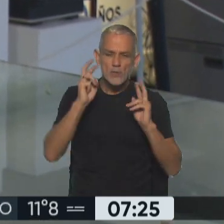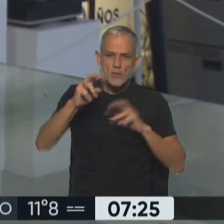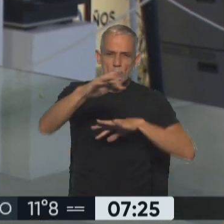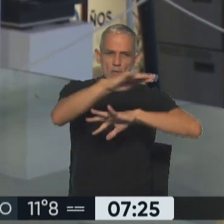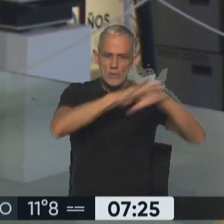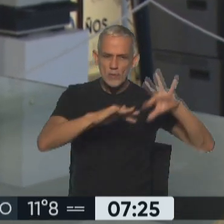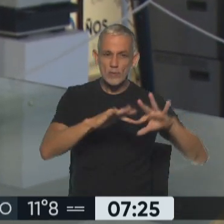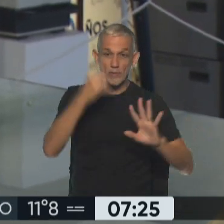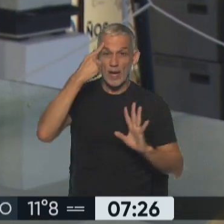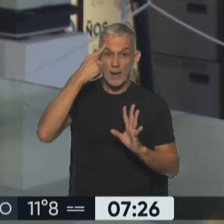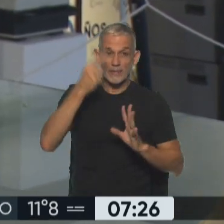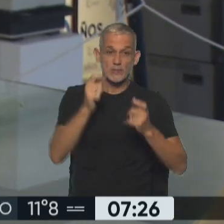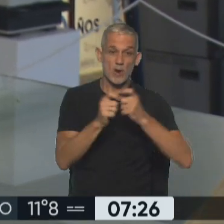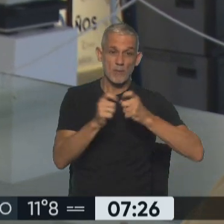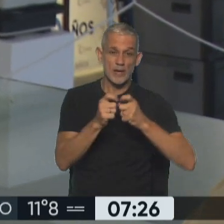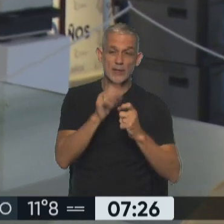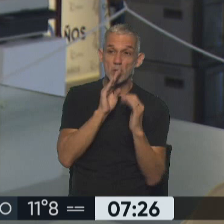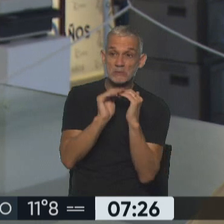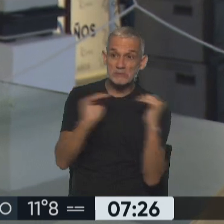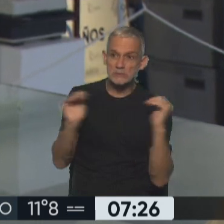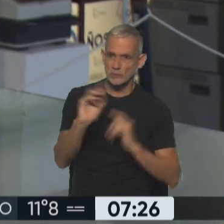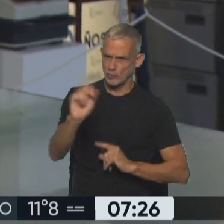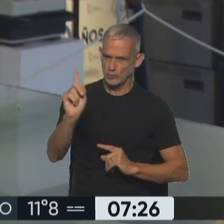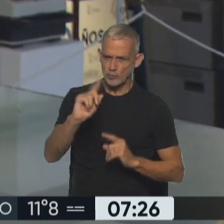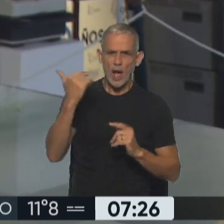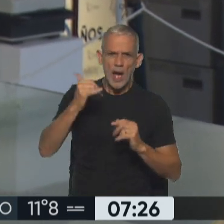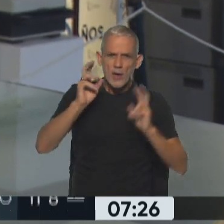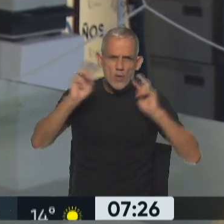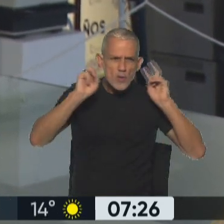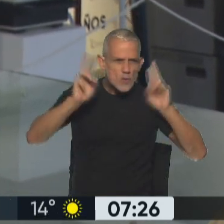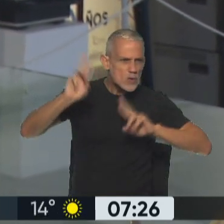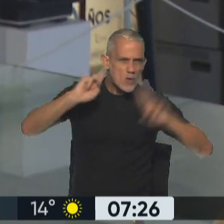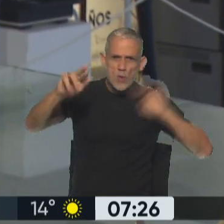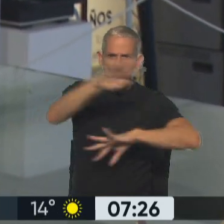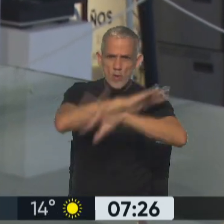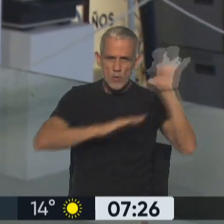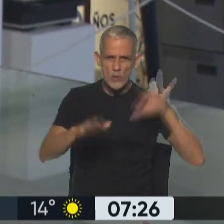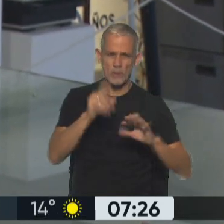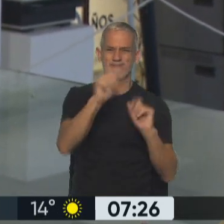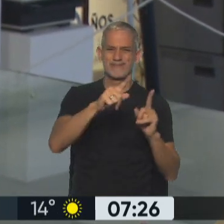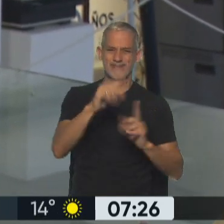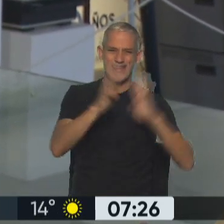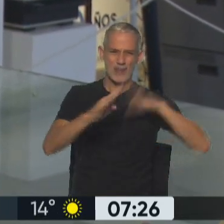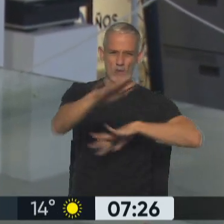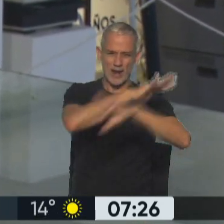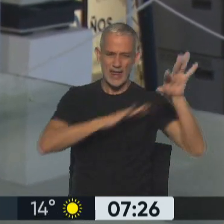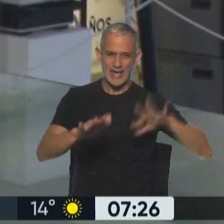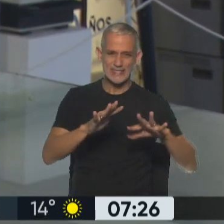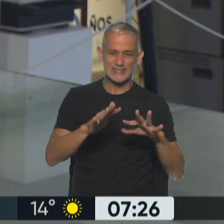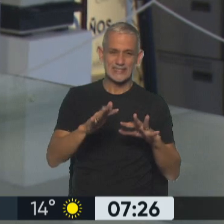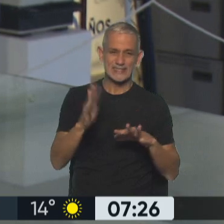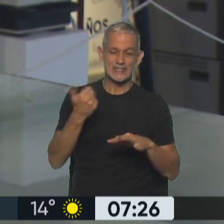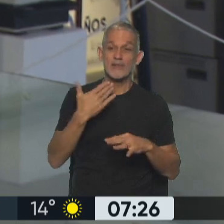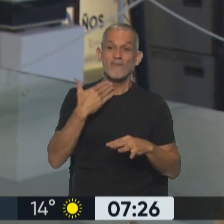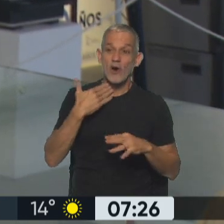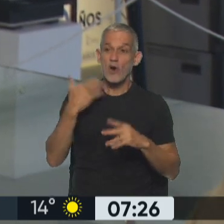uno podría pensar que la película es muy silenciosa pero sin embargo no hay nada de silencio todo lo que hay digamos en ausencia